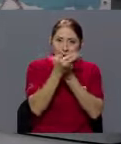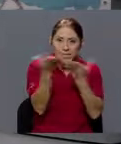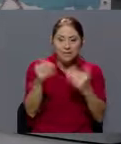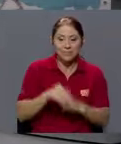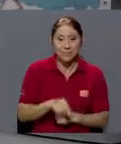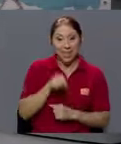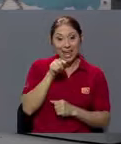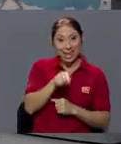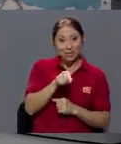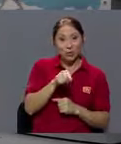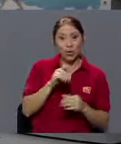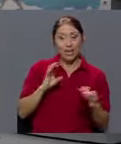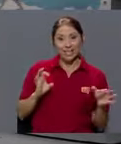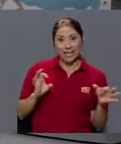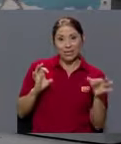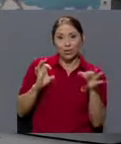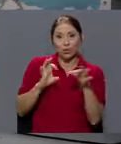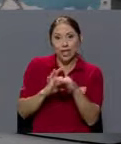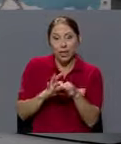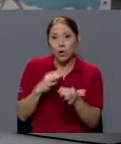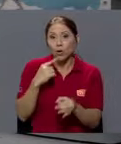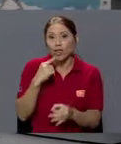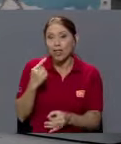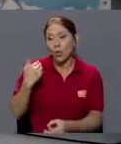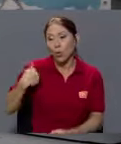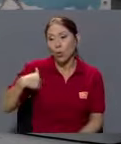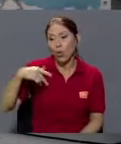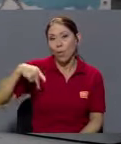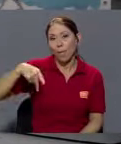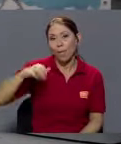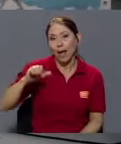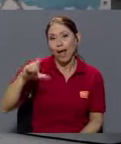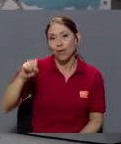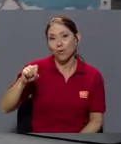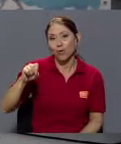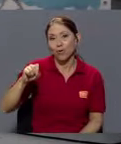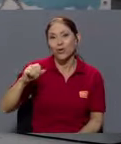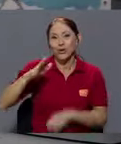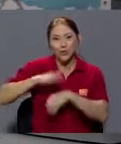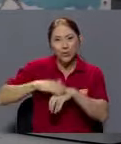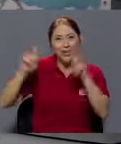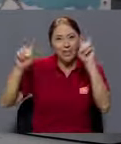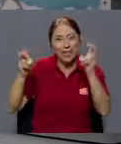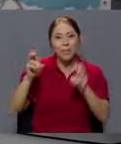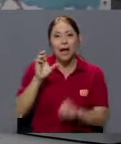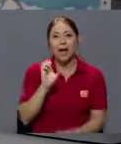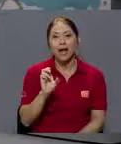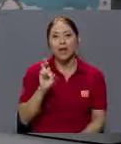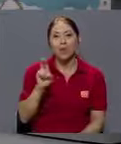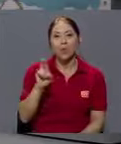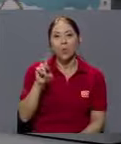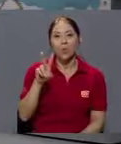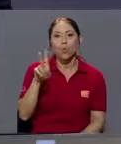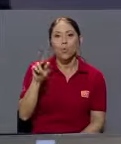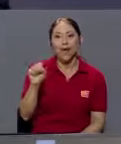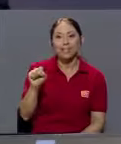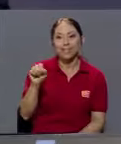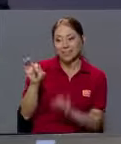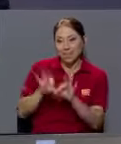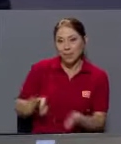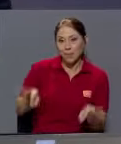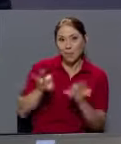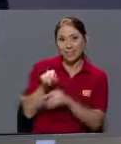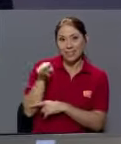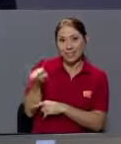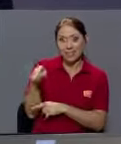asociados, uno, a lo que don Pablo también expuso en relación con las curvas, digamos, o la importancia de la curva a la